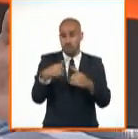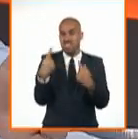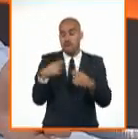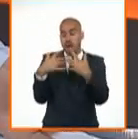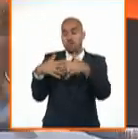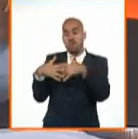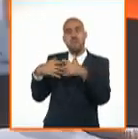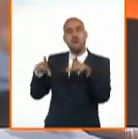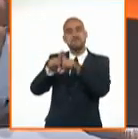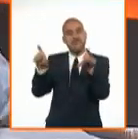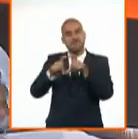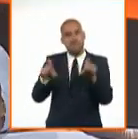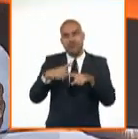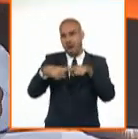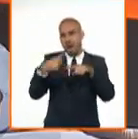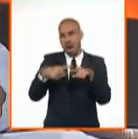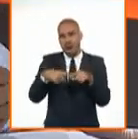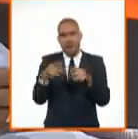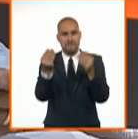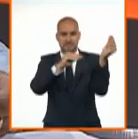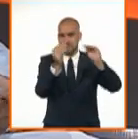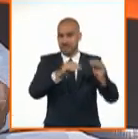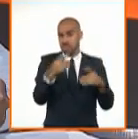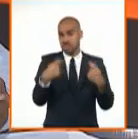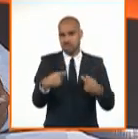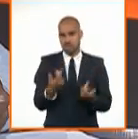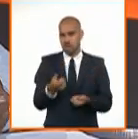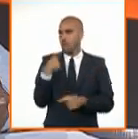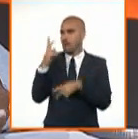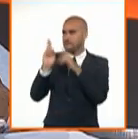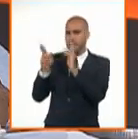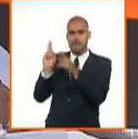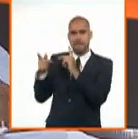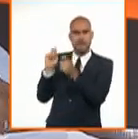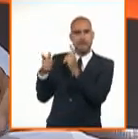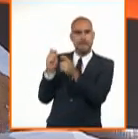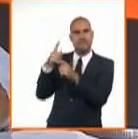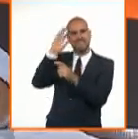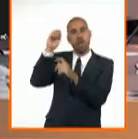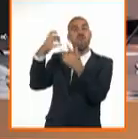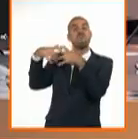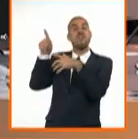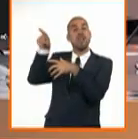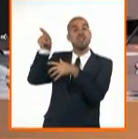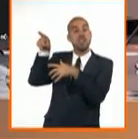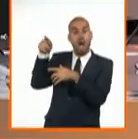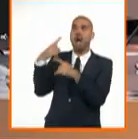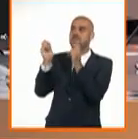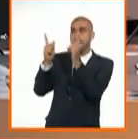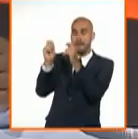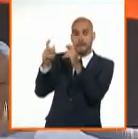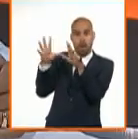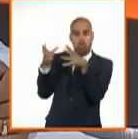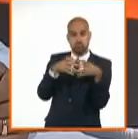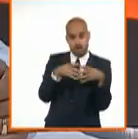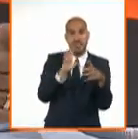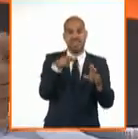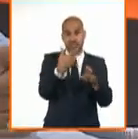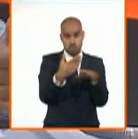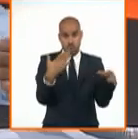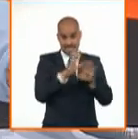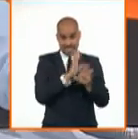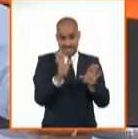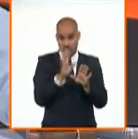que ordenar en la fábrica un número de piezas importantes y pararla entonces después cuánto tiempo y después que es el